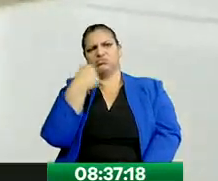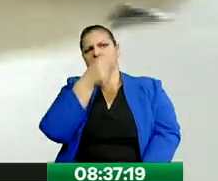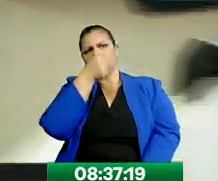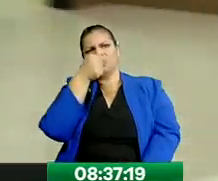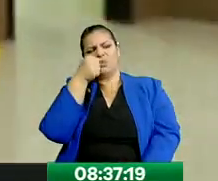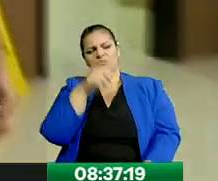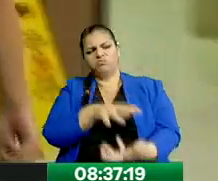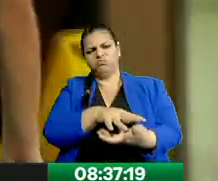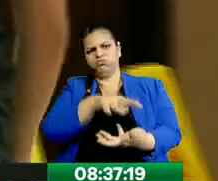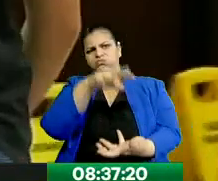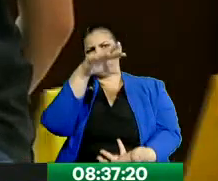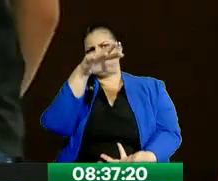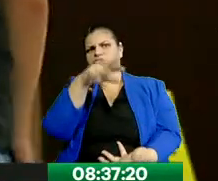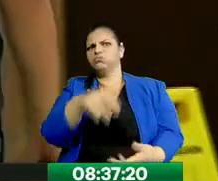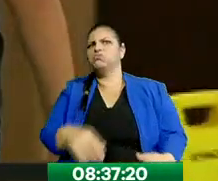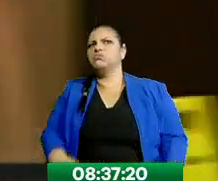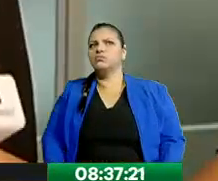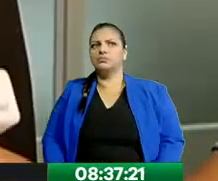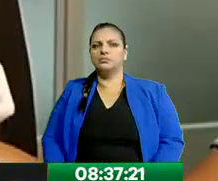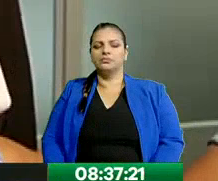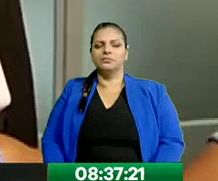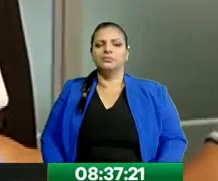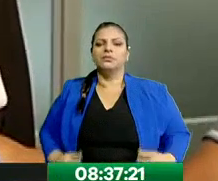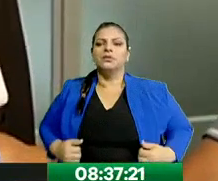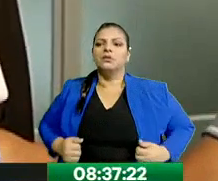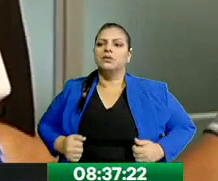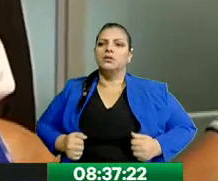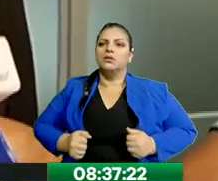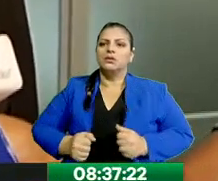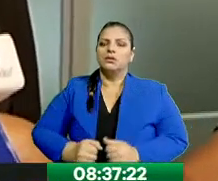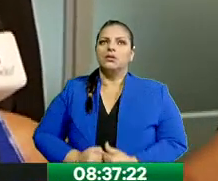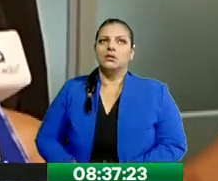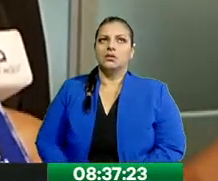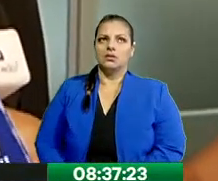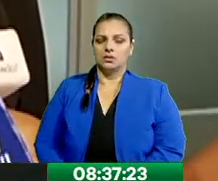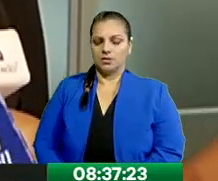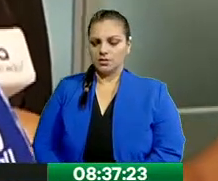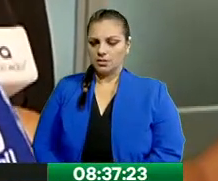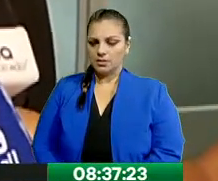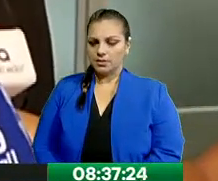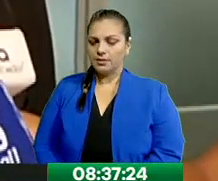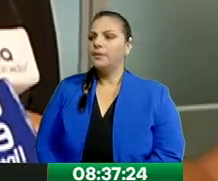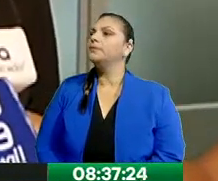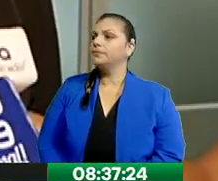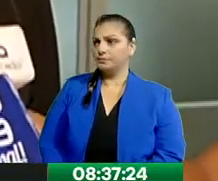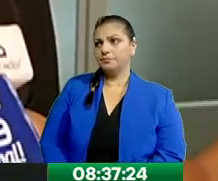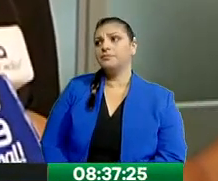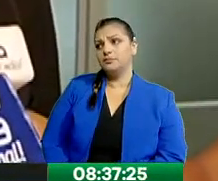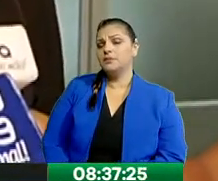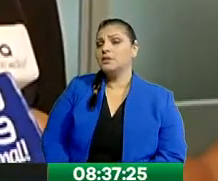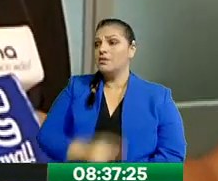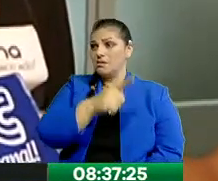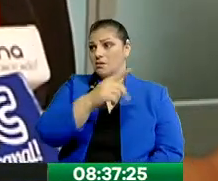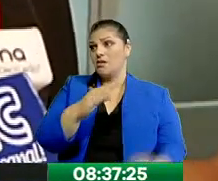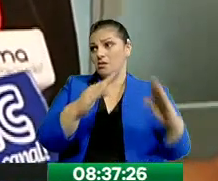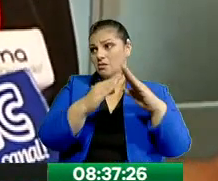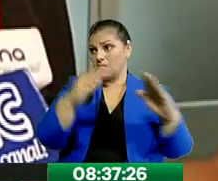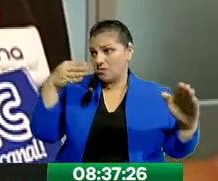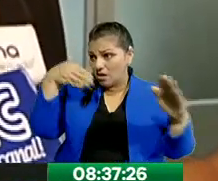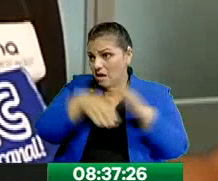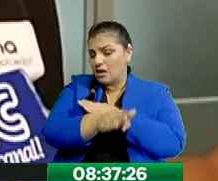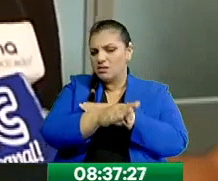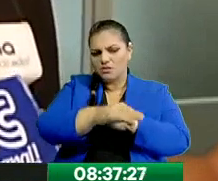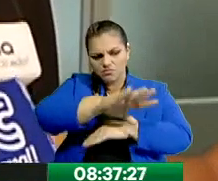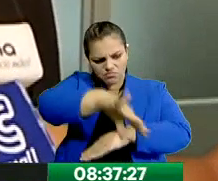sustancias sujetas a fiscalización, decían. Allanamos un domicilio en el que encontramos en su interior, al realizar el registro